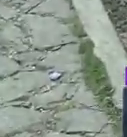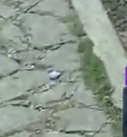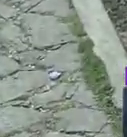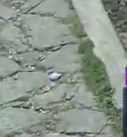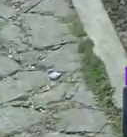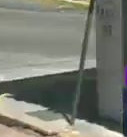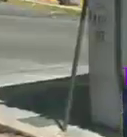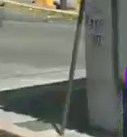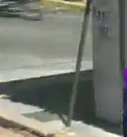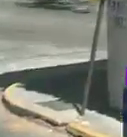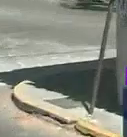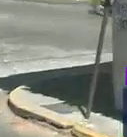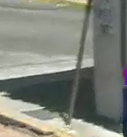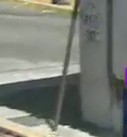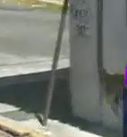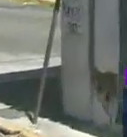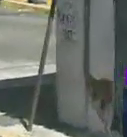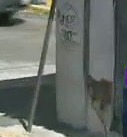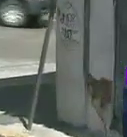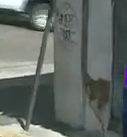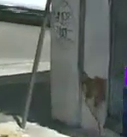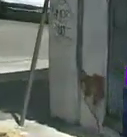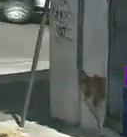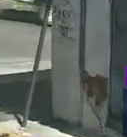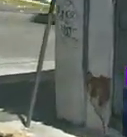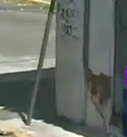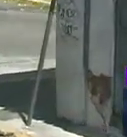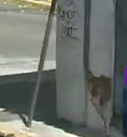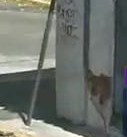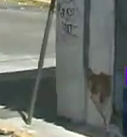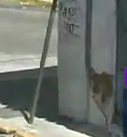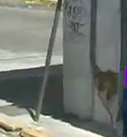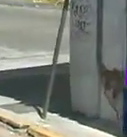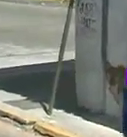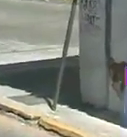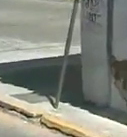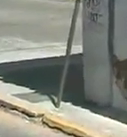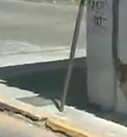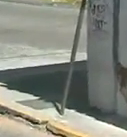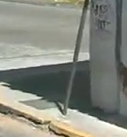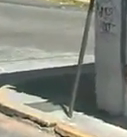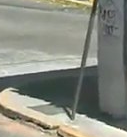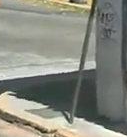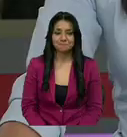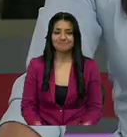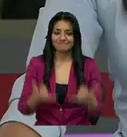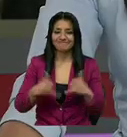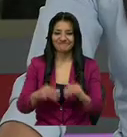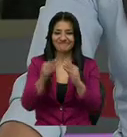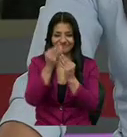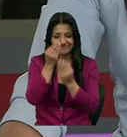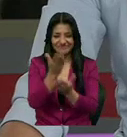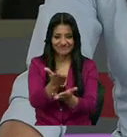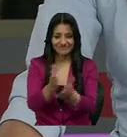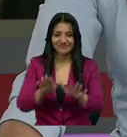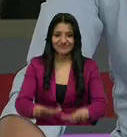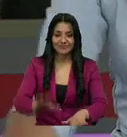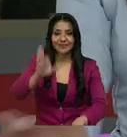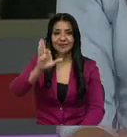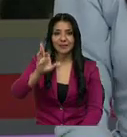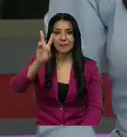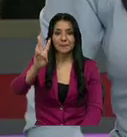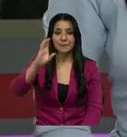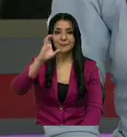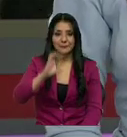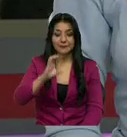tan turística y un audaz automotor arriesgaba su vida. Ya les contamos esto y más en el primer noticiero de la comunidad. Información aquí en TVC,